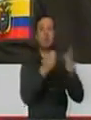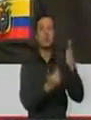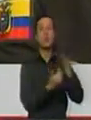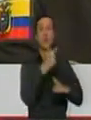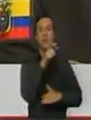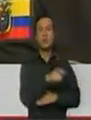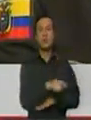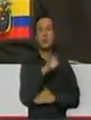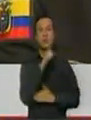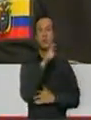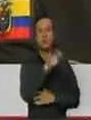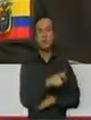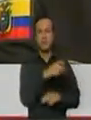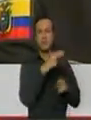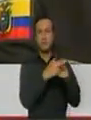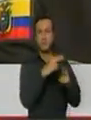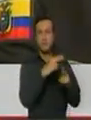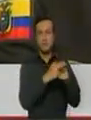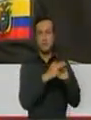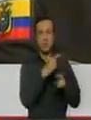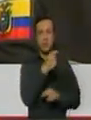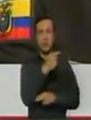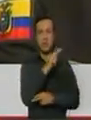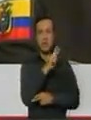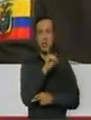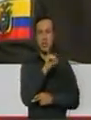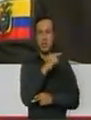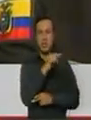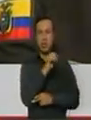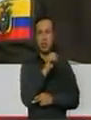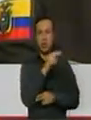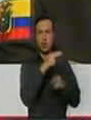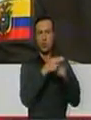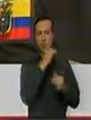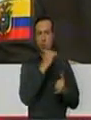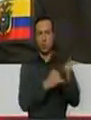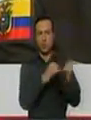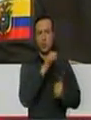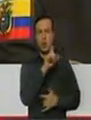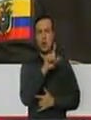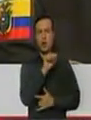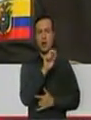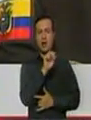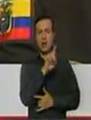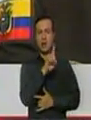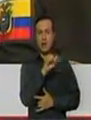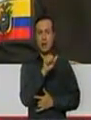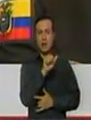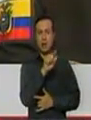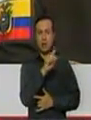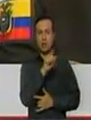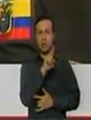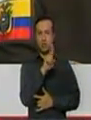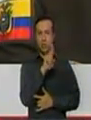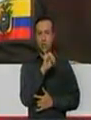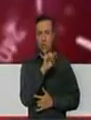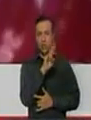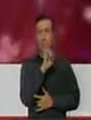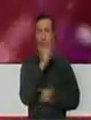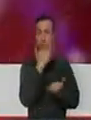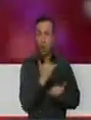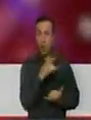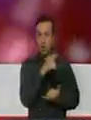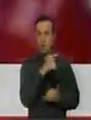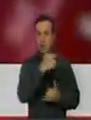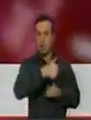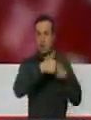poder alias Gringo, apellido Landazuri, el jefe actual que es del grupo de Oliver Sinisterra. La